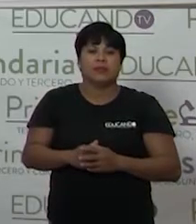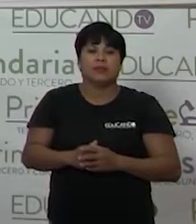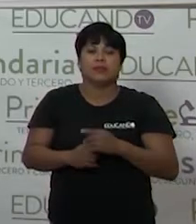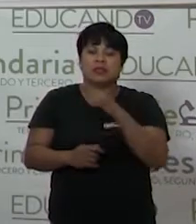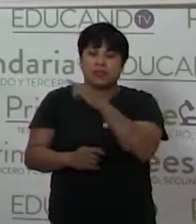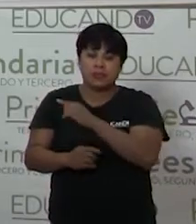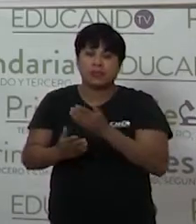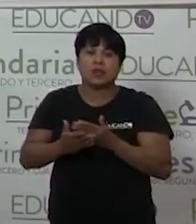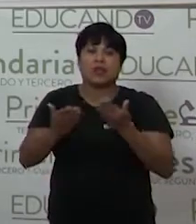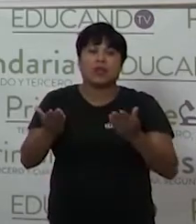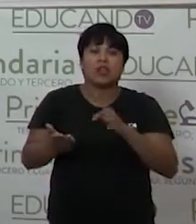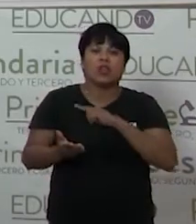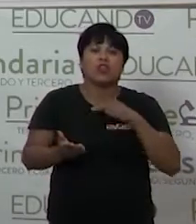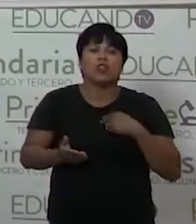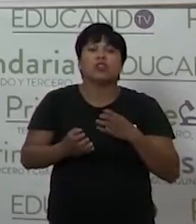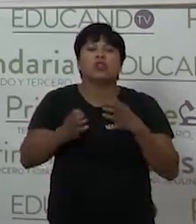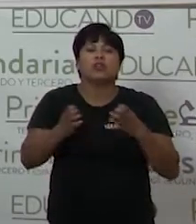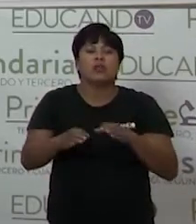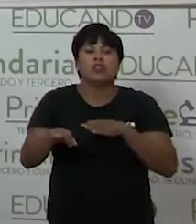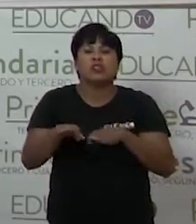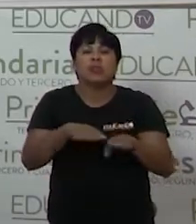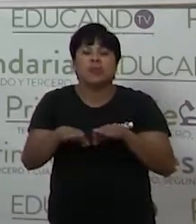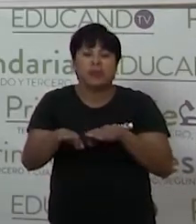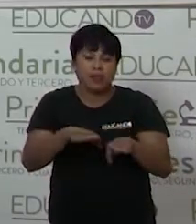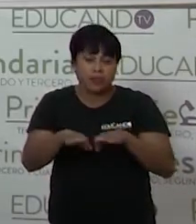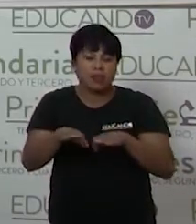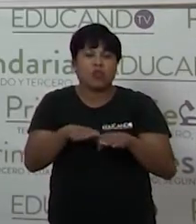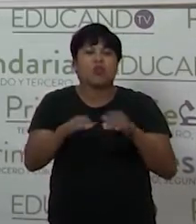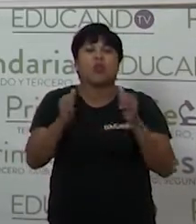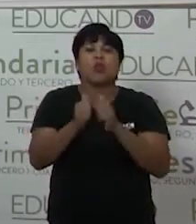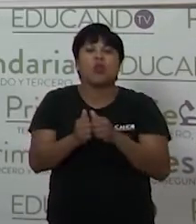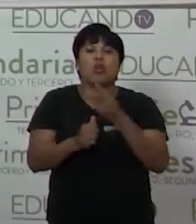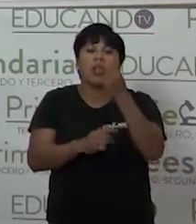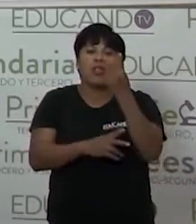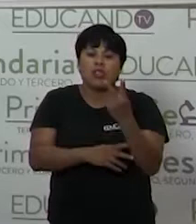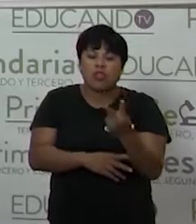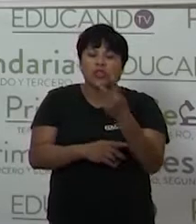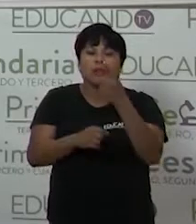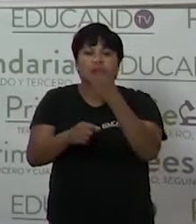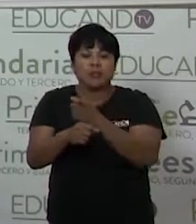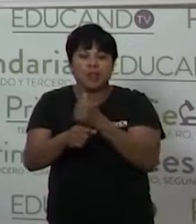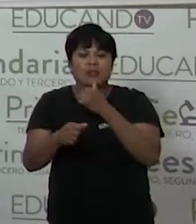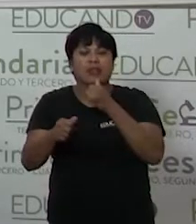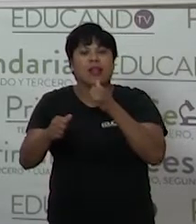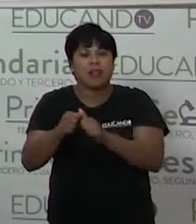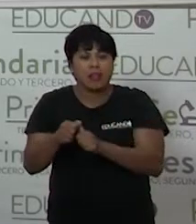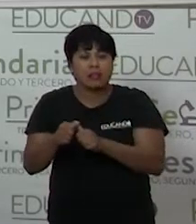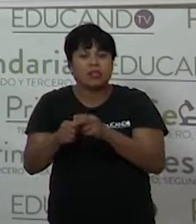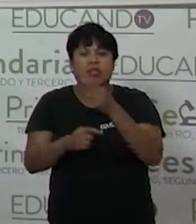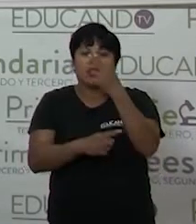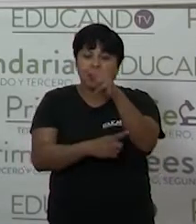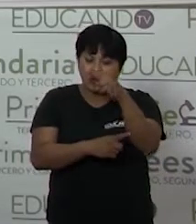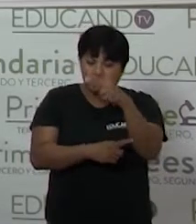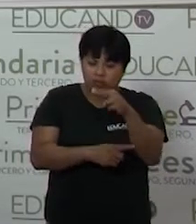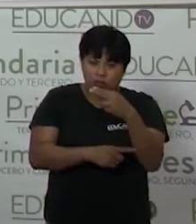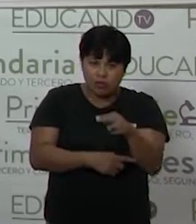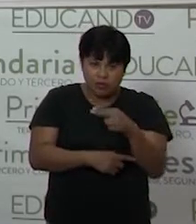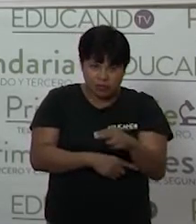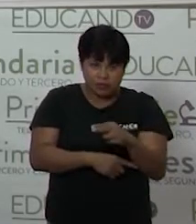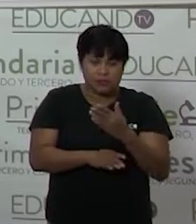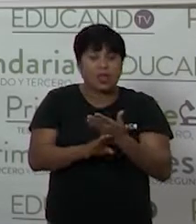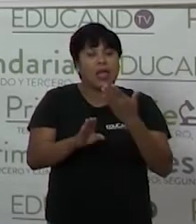ahora estamos trabajando con las dos primeras letras de los nombres